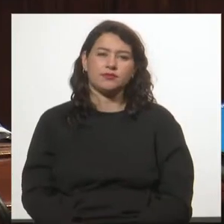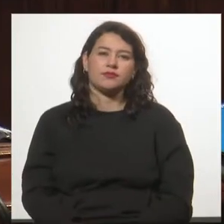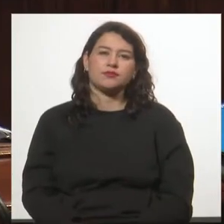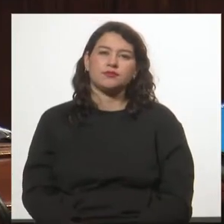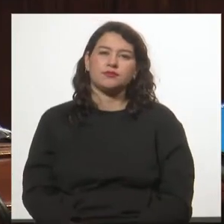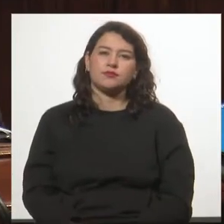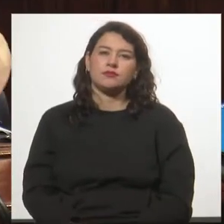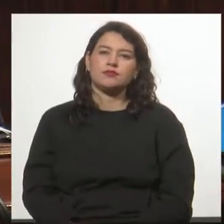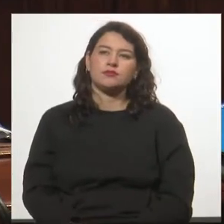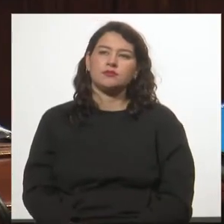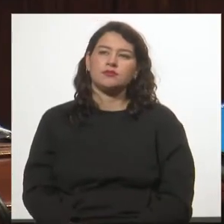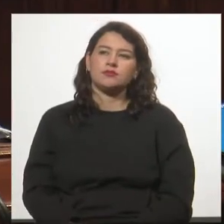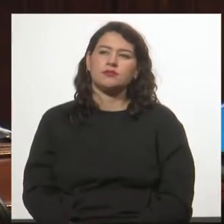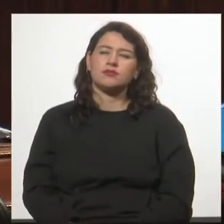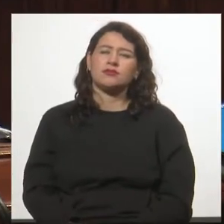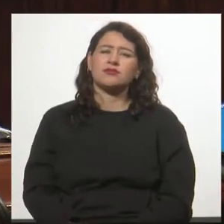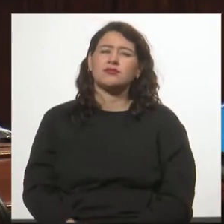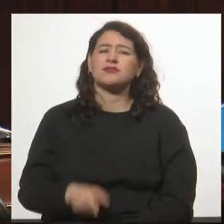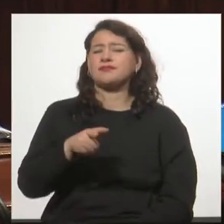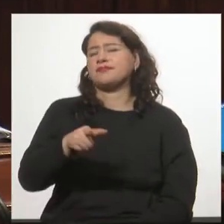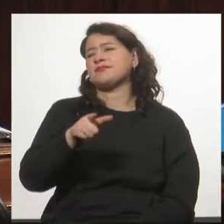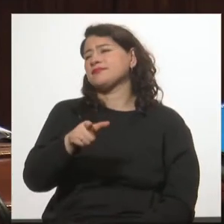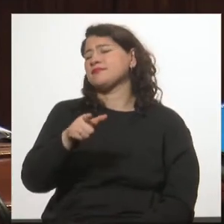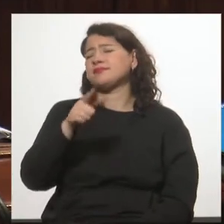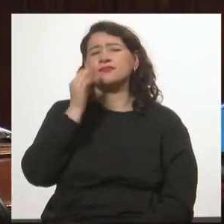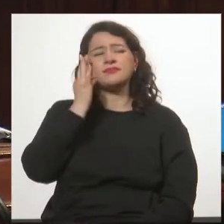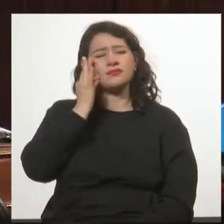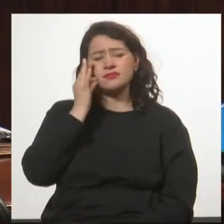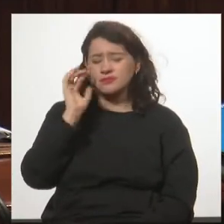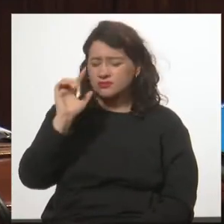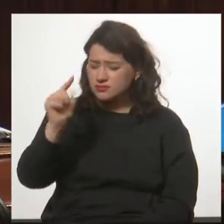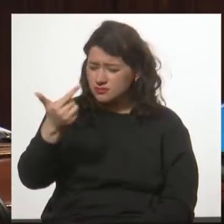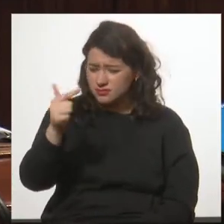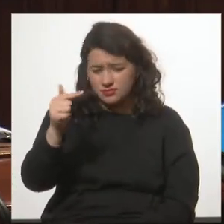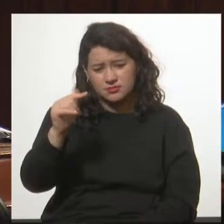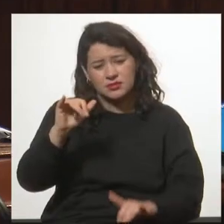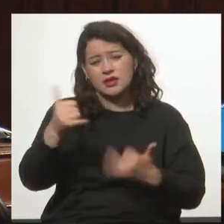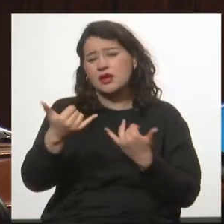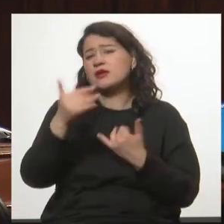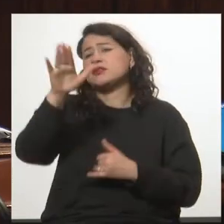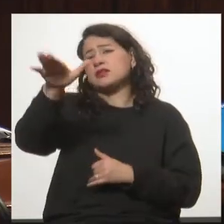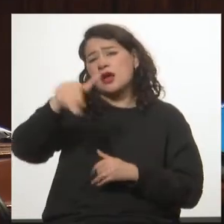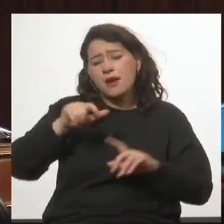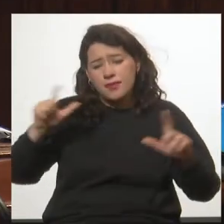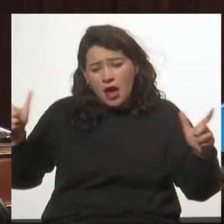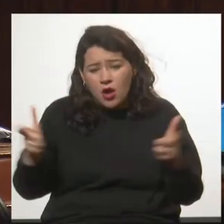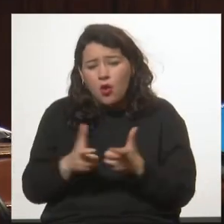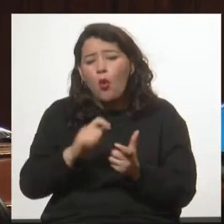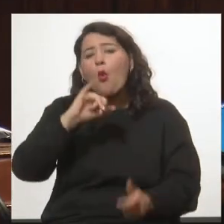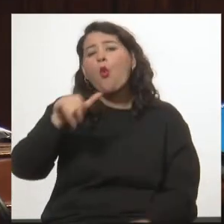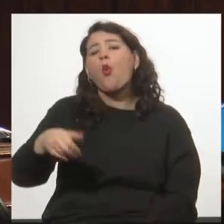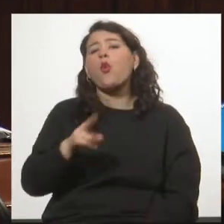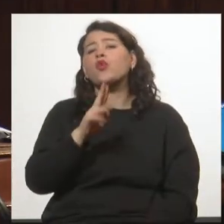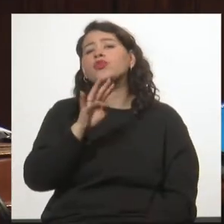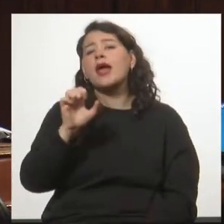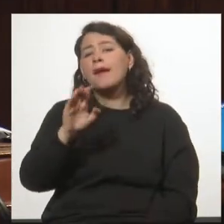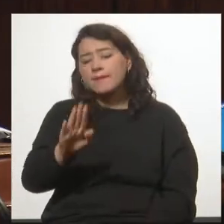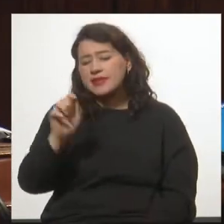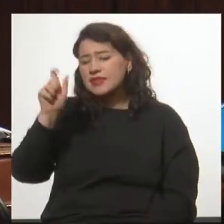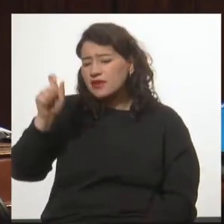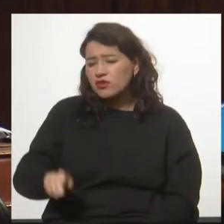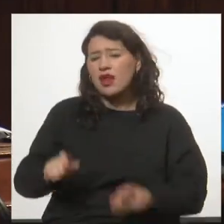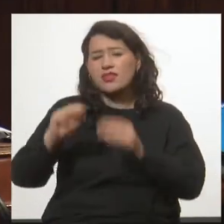porque se fue tan desprolijo todos los señalamientos de auditoría de usted del tribunal de